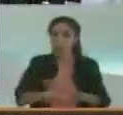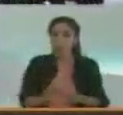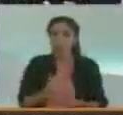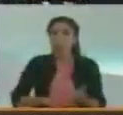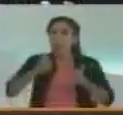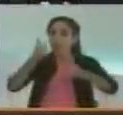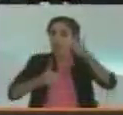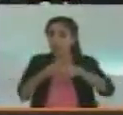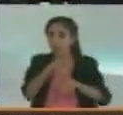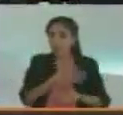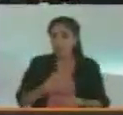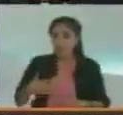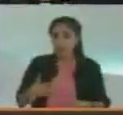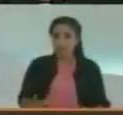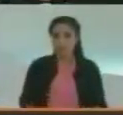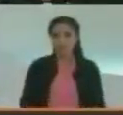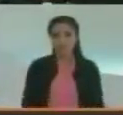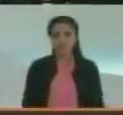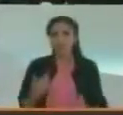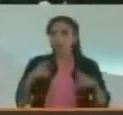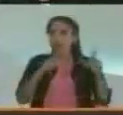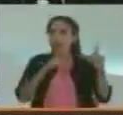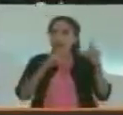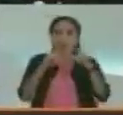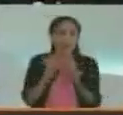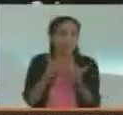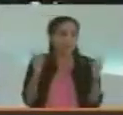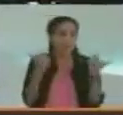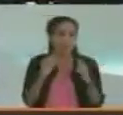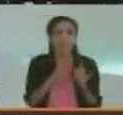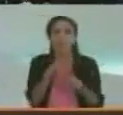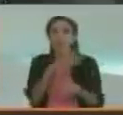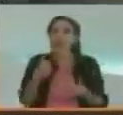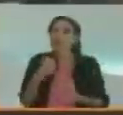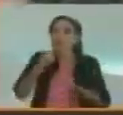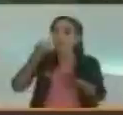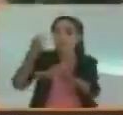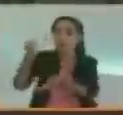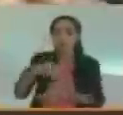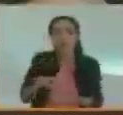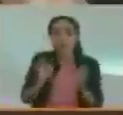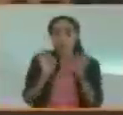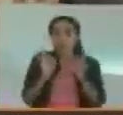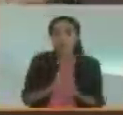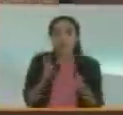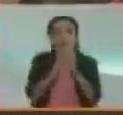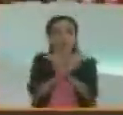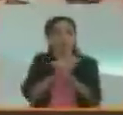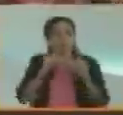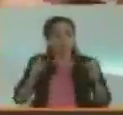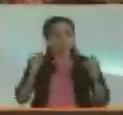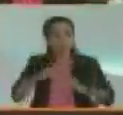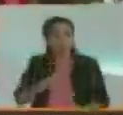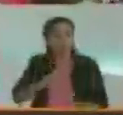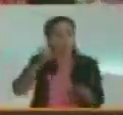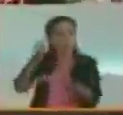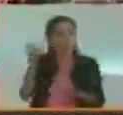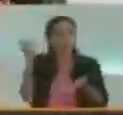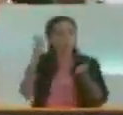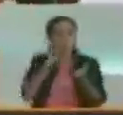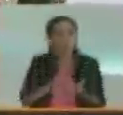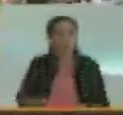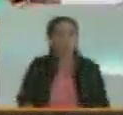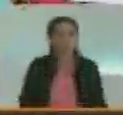que quiera, de manera libre, le voy a dar un premio especial por la democracia, por la participación.